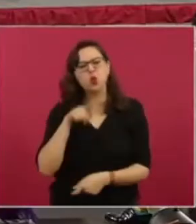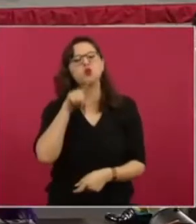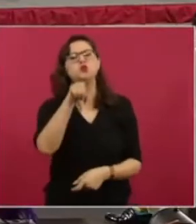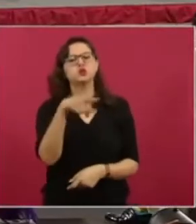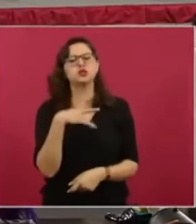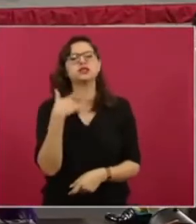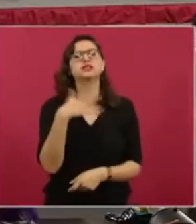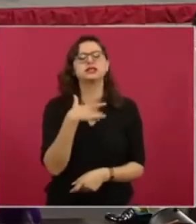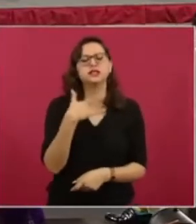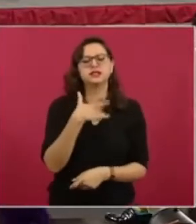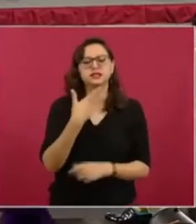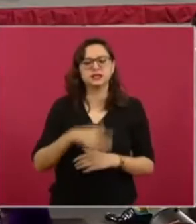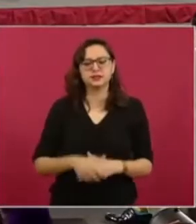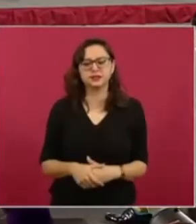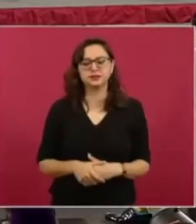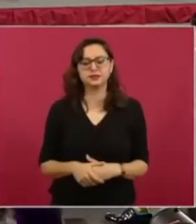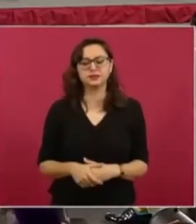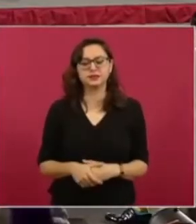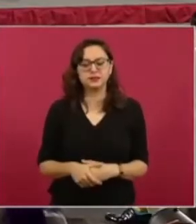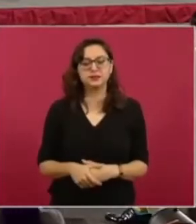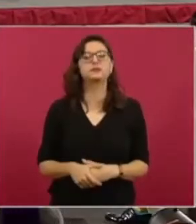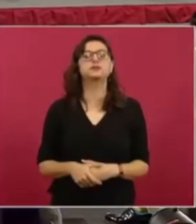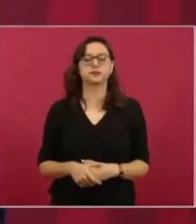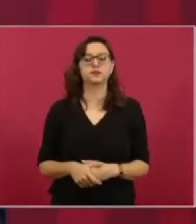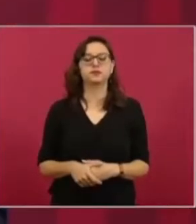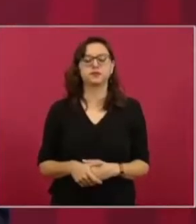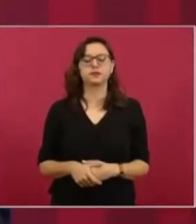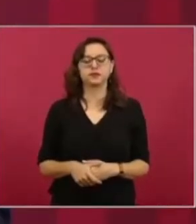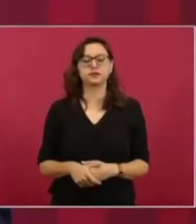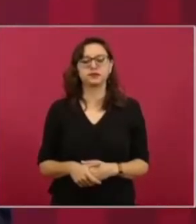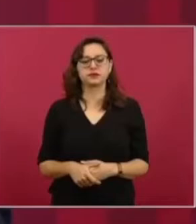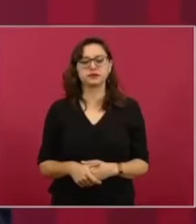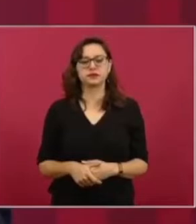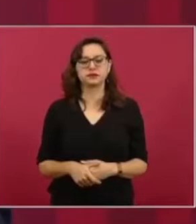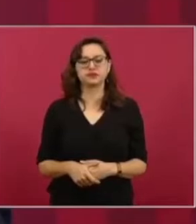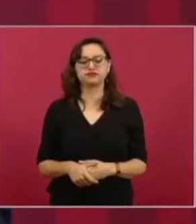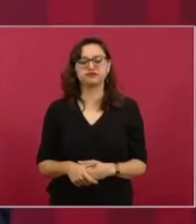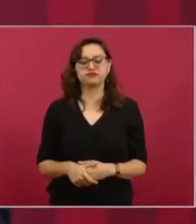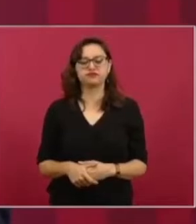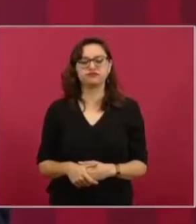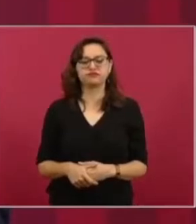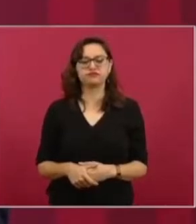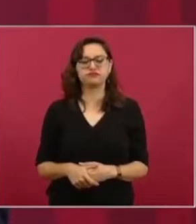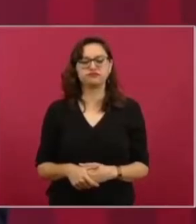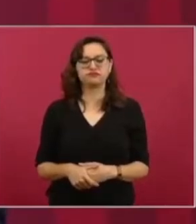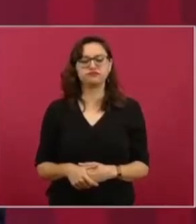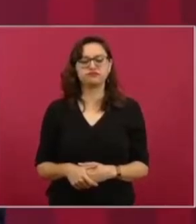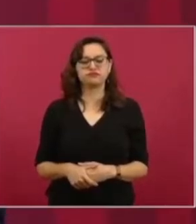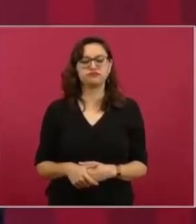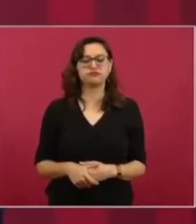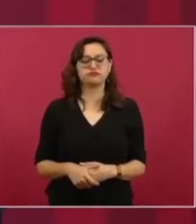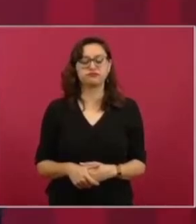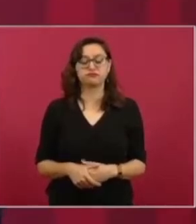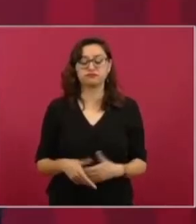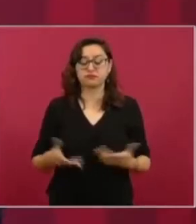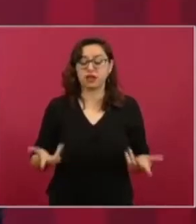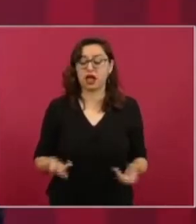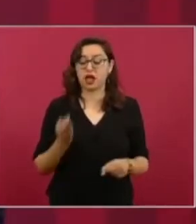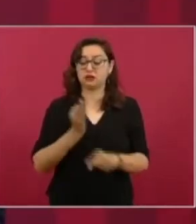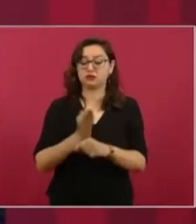estamos evitando ya el saqueo no solo del